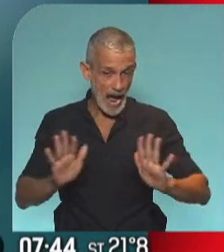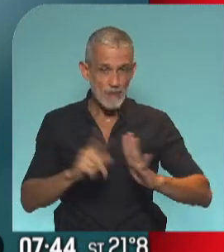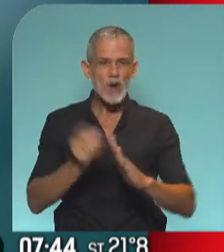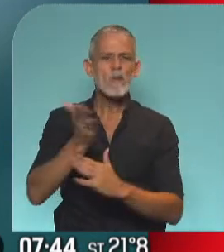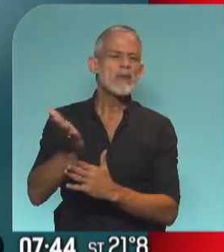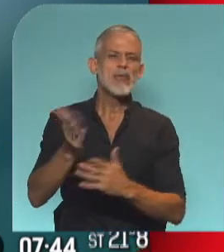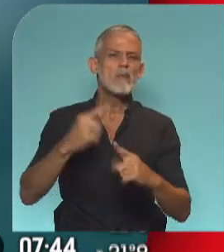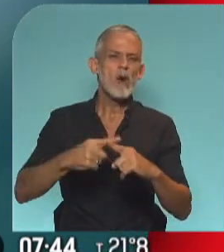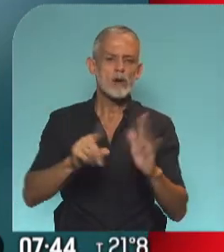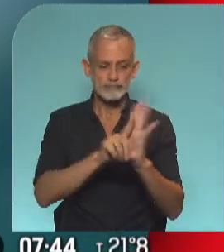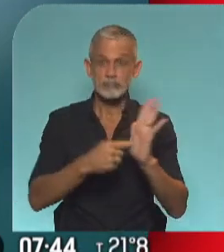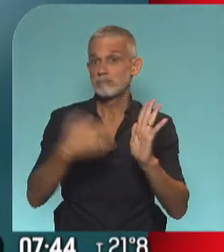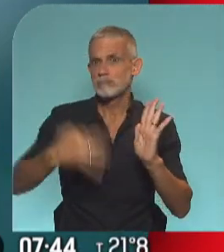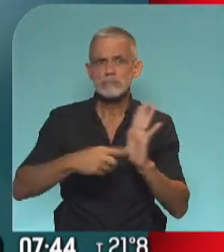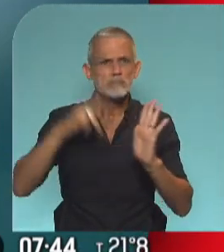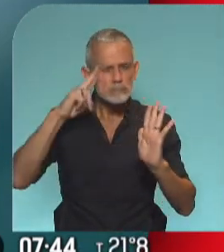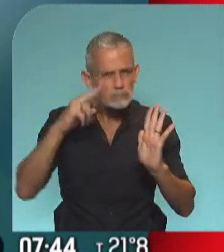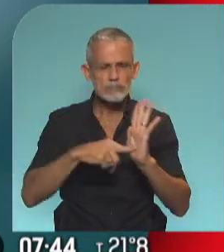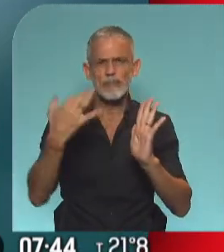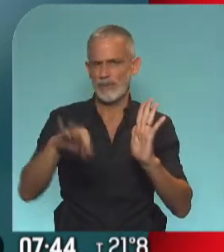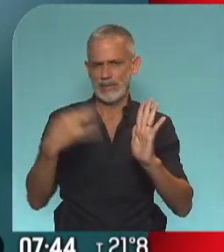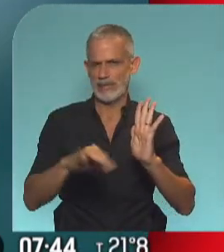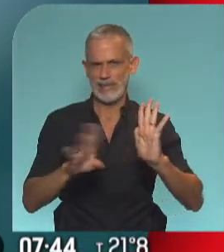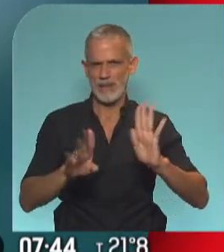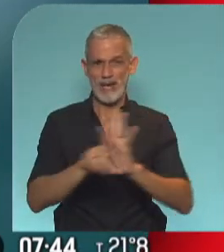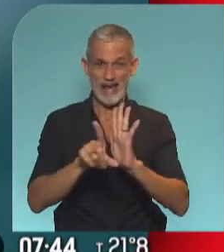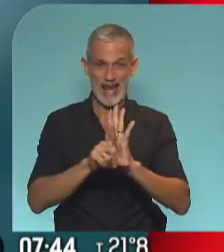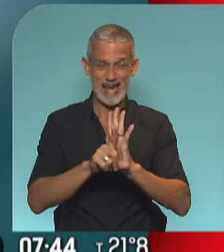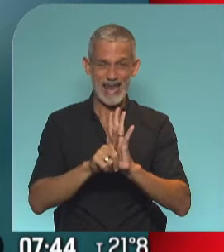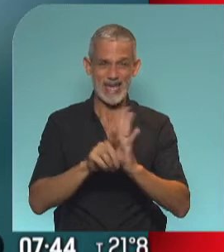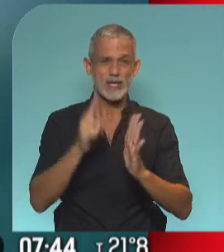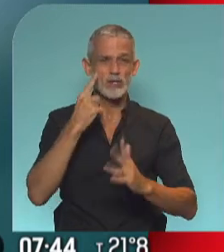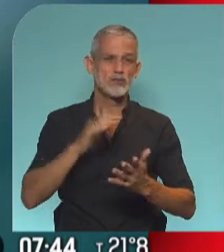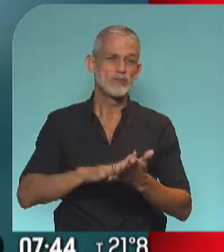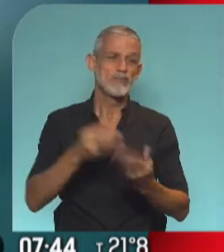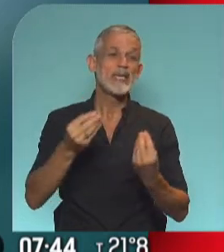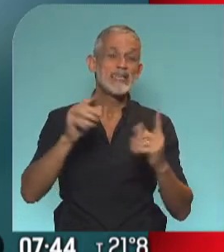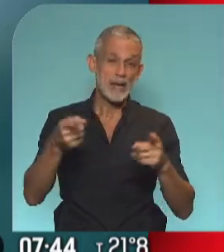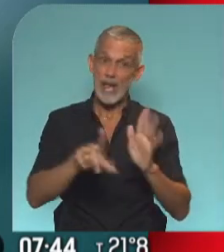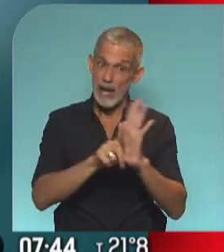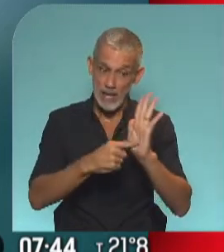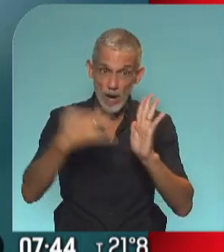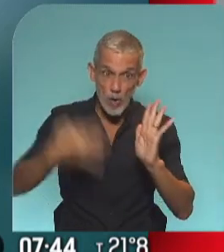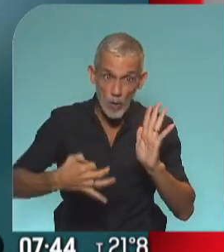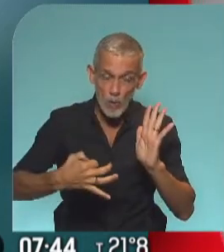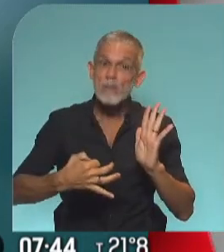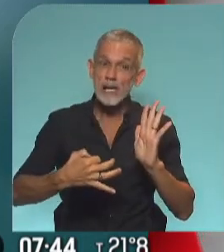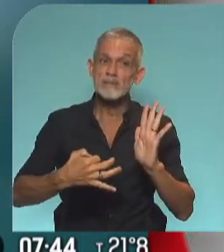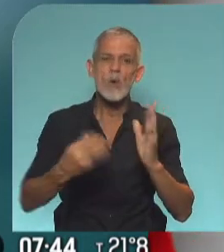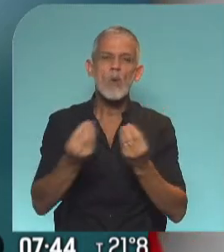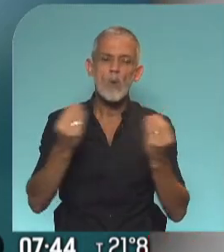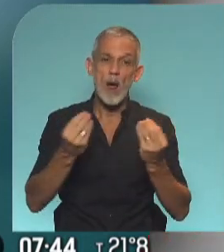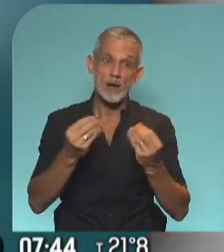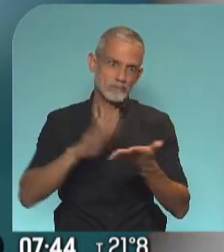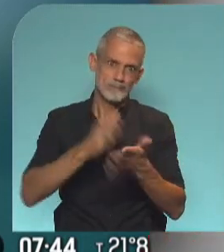por la implementación efectiva de la IVE. Y obviamente, por último, si hablamos de implementación efectiva de una ley, tenemos que hablar, por supuesto, de la